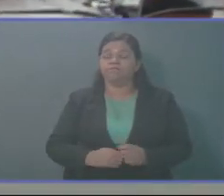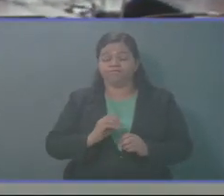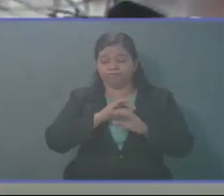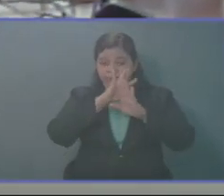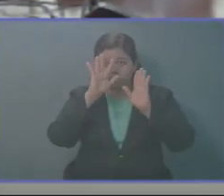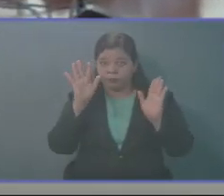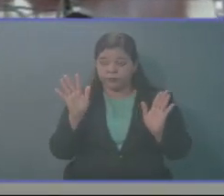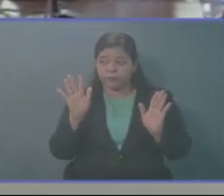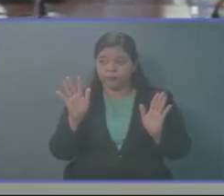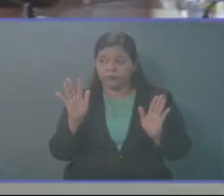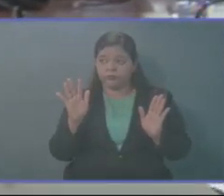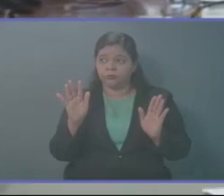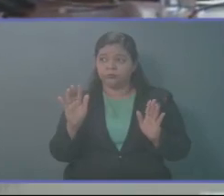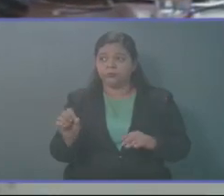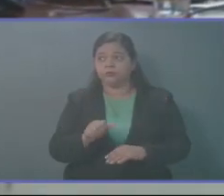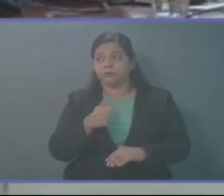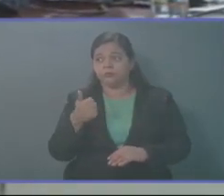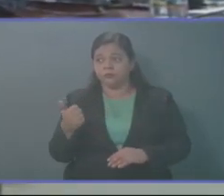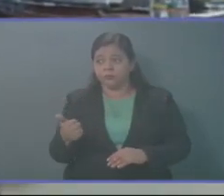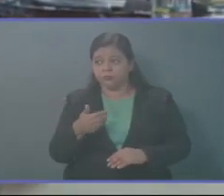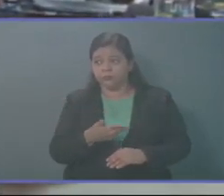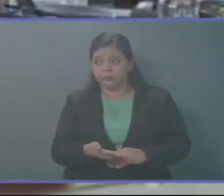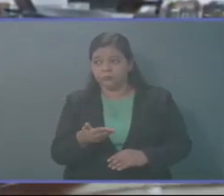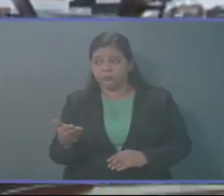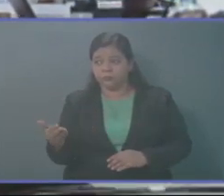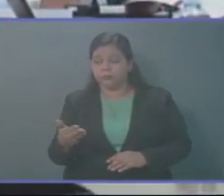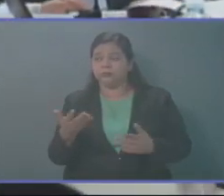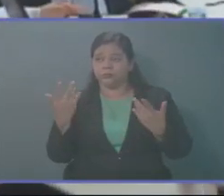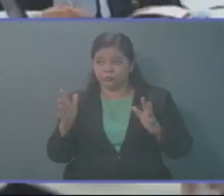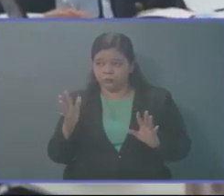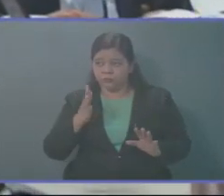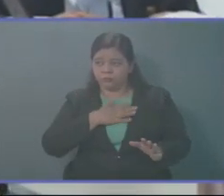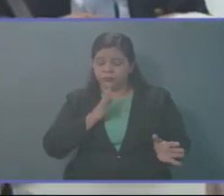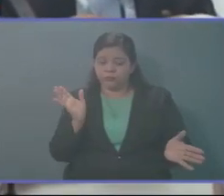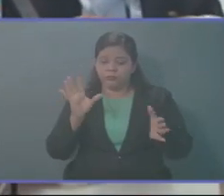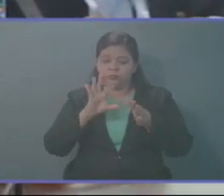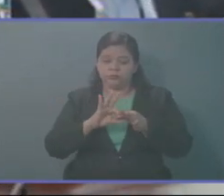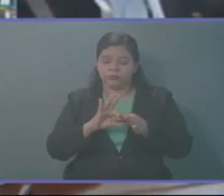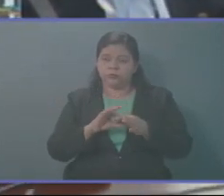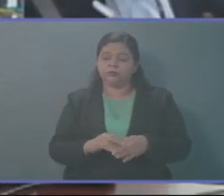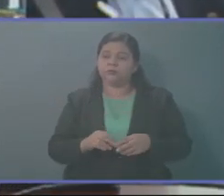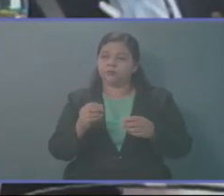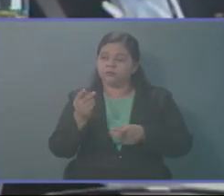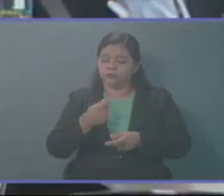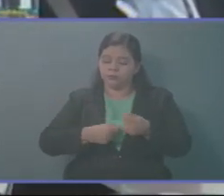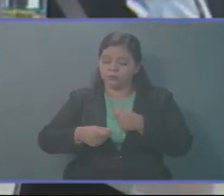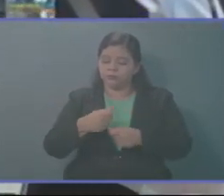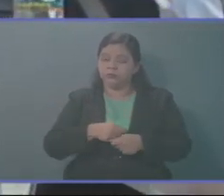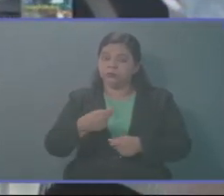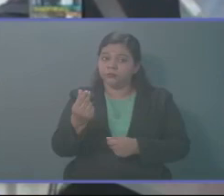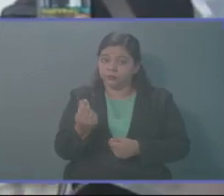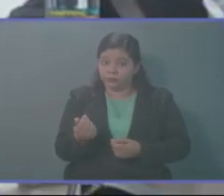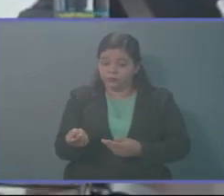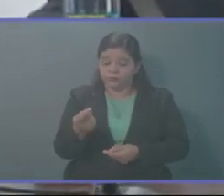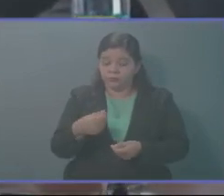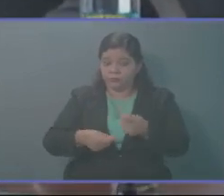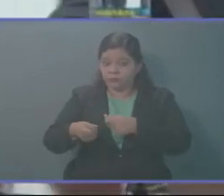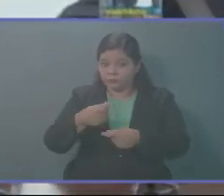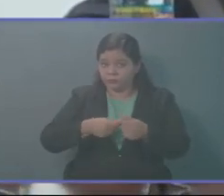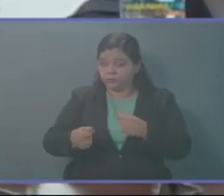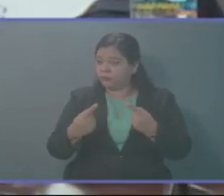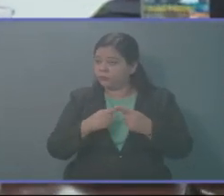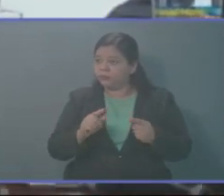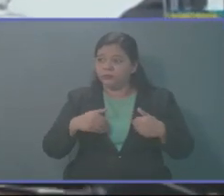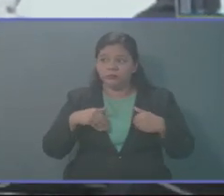Definitivamente es otra de las piezas que tiene que ver con transferencias monetarias y que no tiene